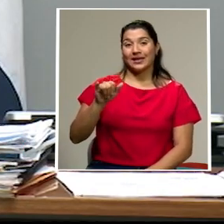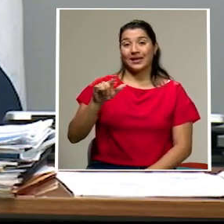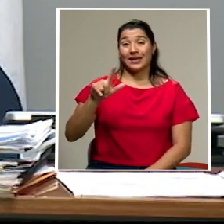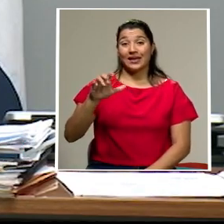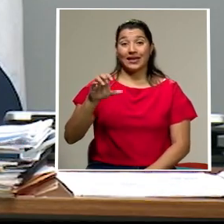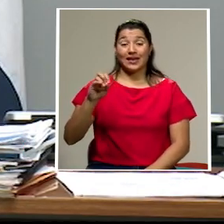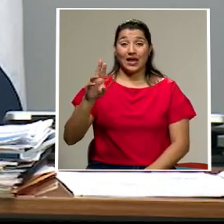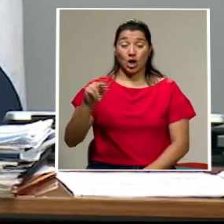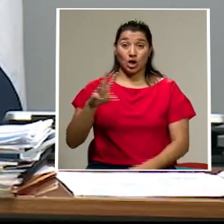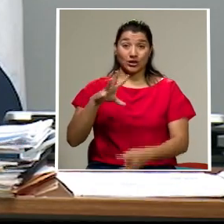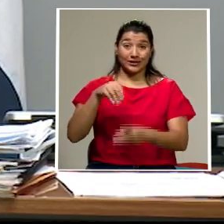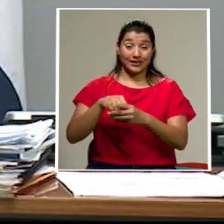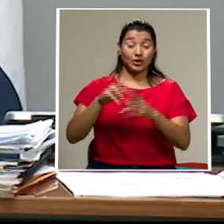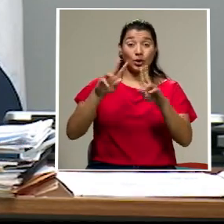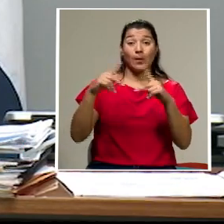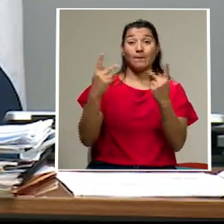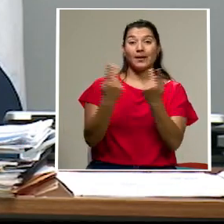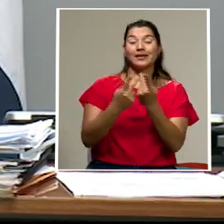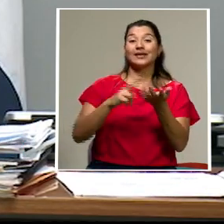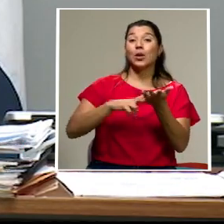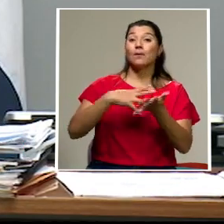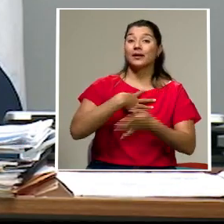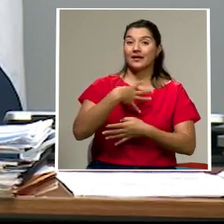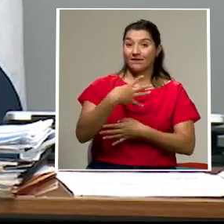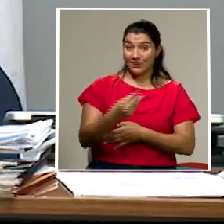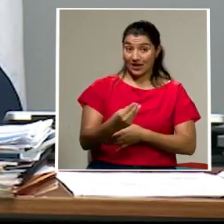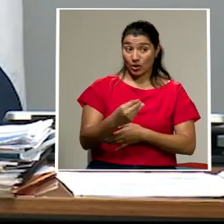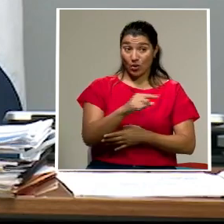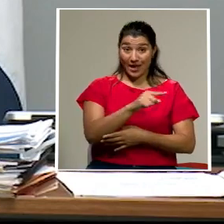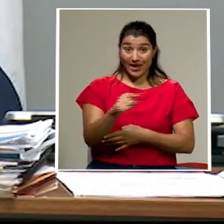donde los mismos legisladores aseguran